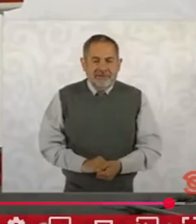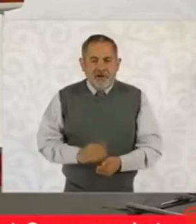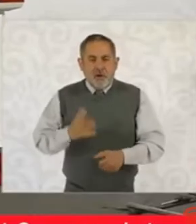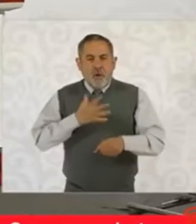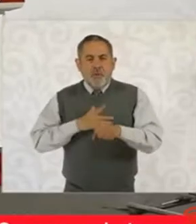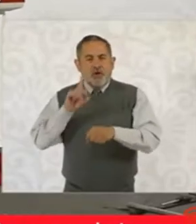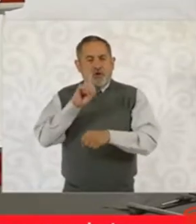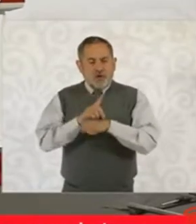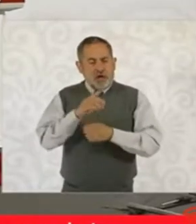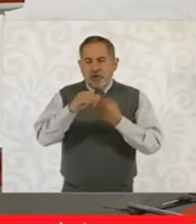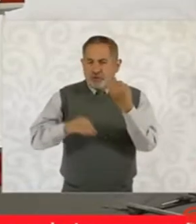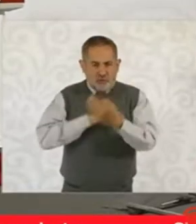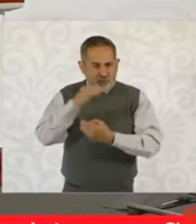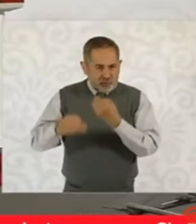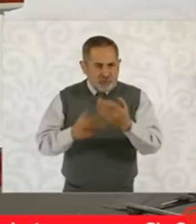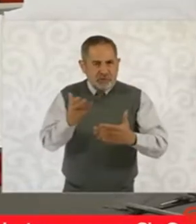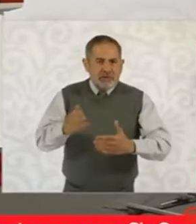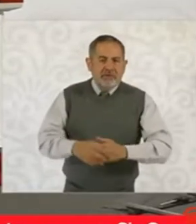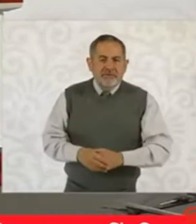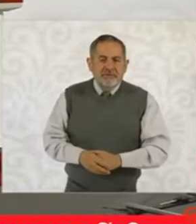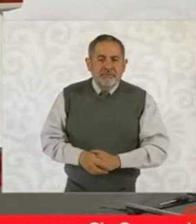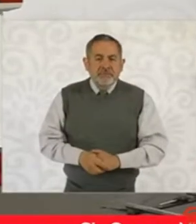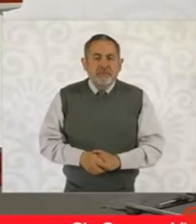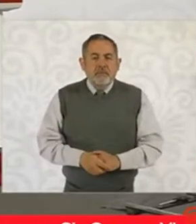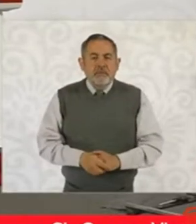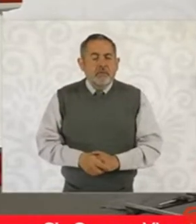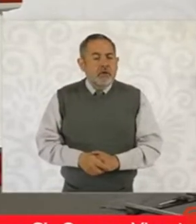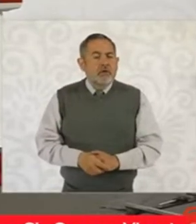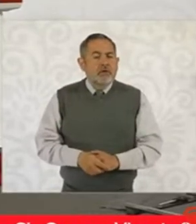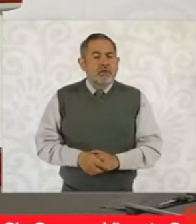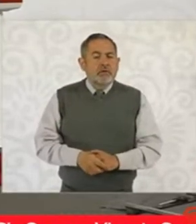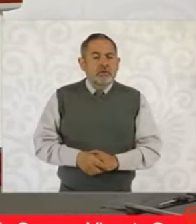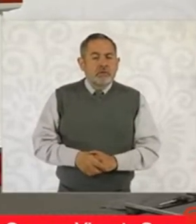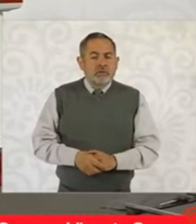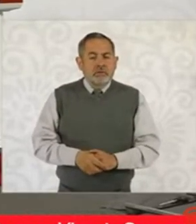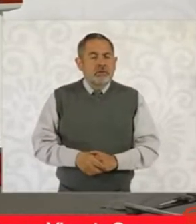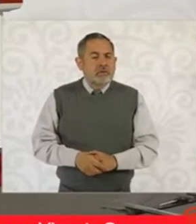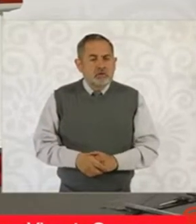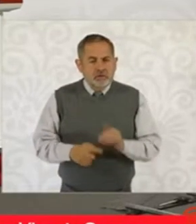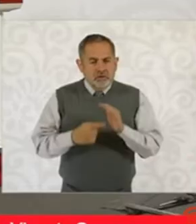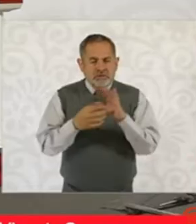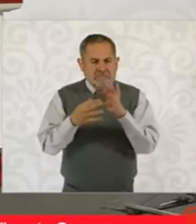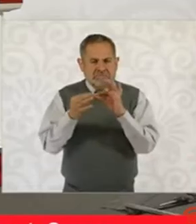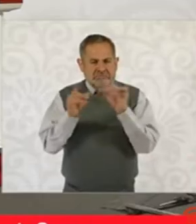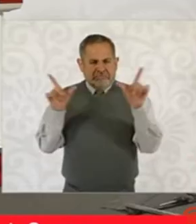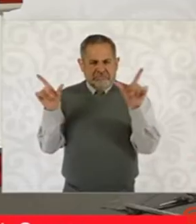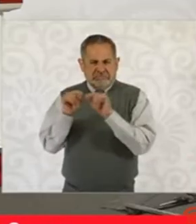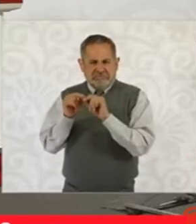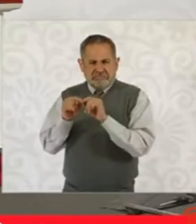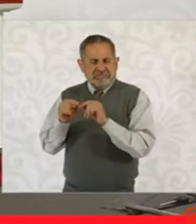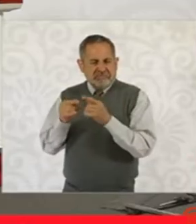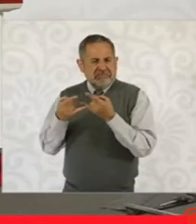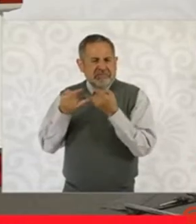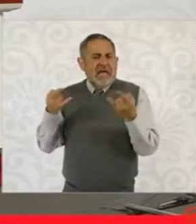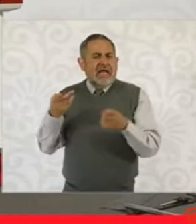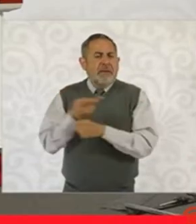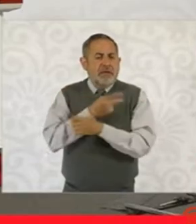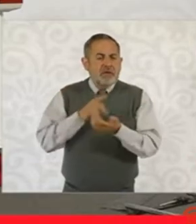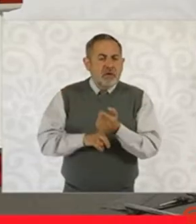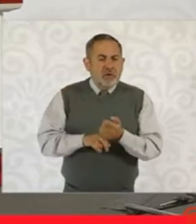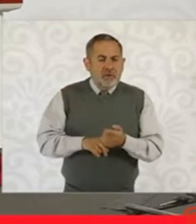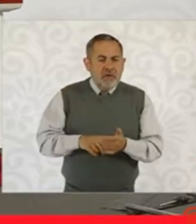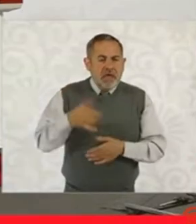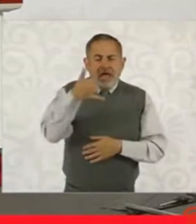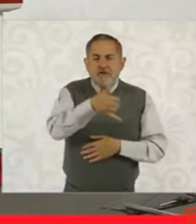Muy buenos días a todas y a todos. Vamos a hacer un recuento del estado que guarda el Infonavit